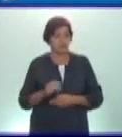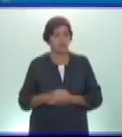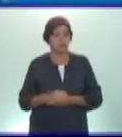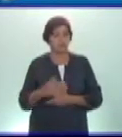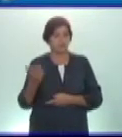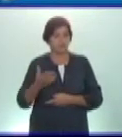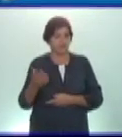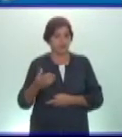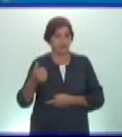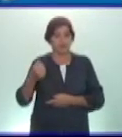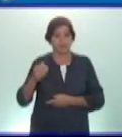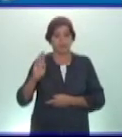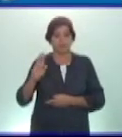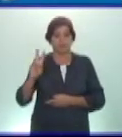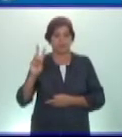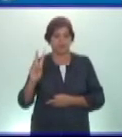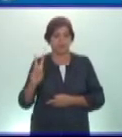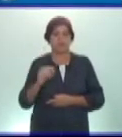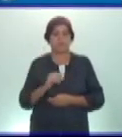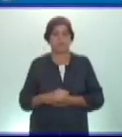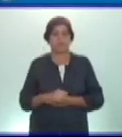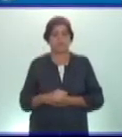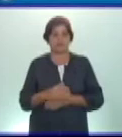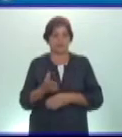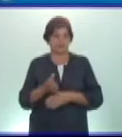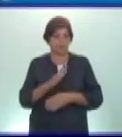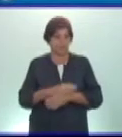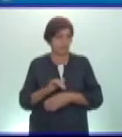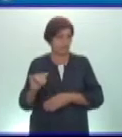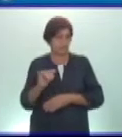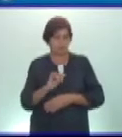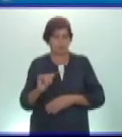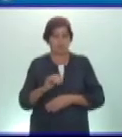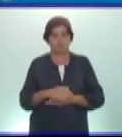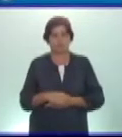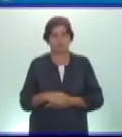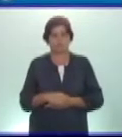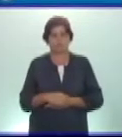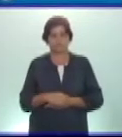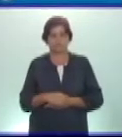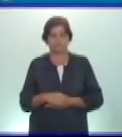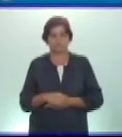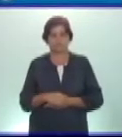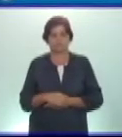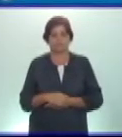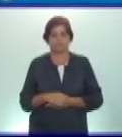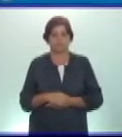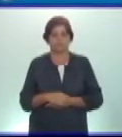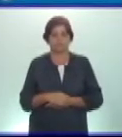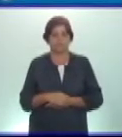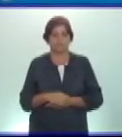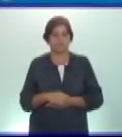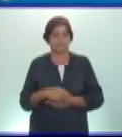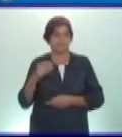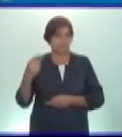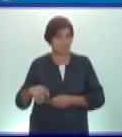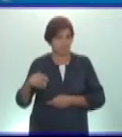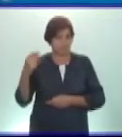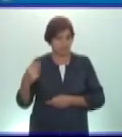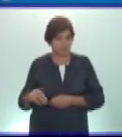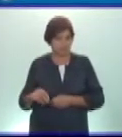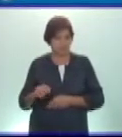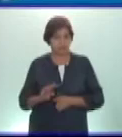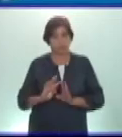demasiado es otro adverbio. Vamos entonces a continuación, después de haber ejercitado